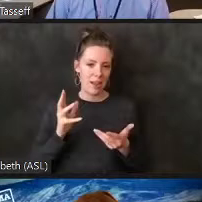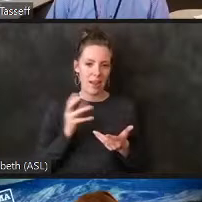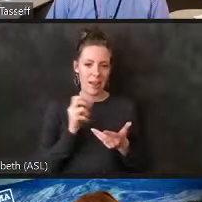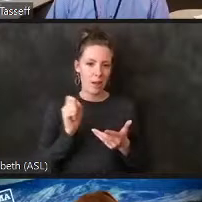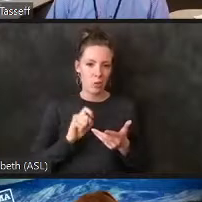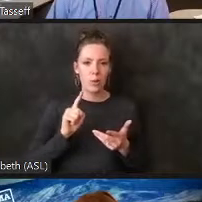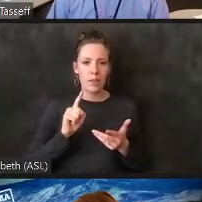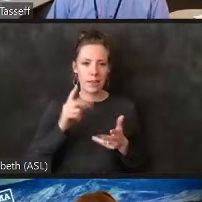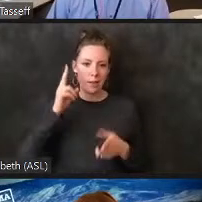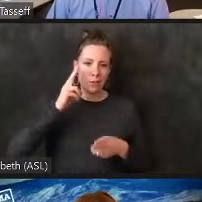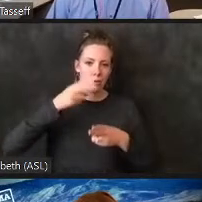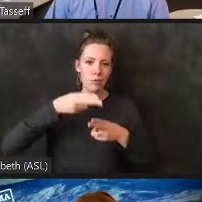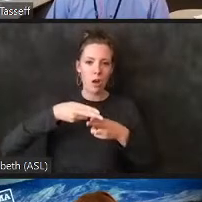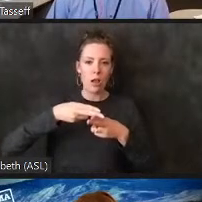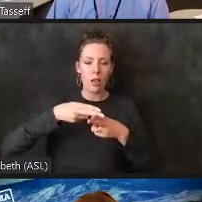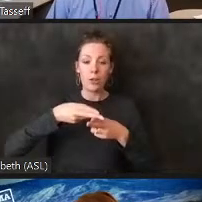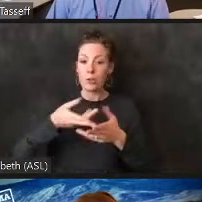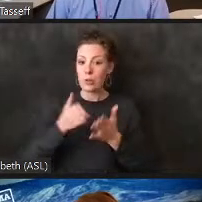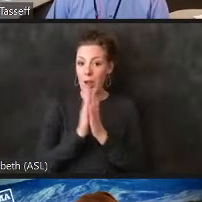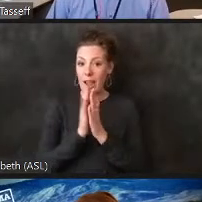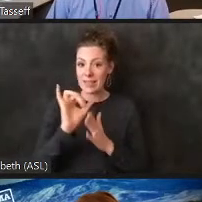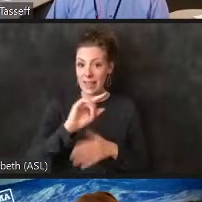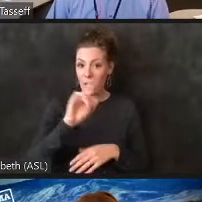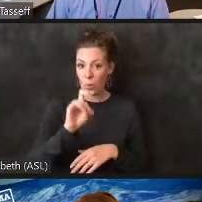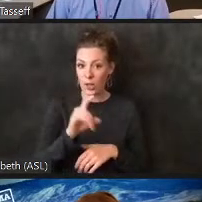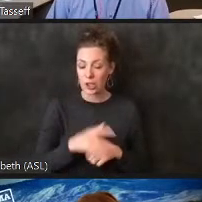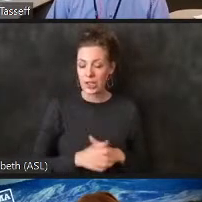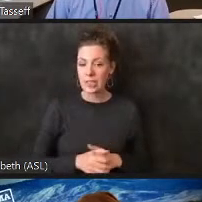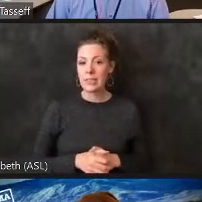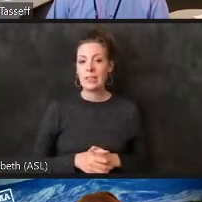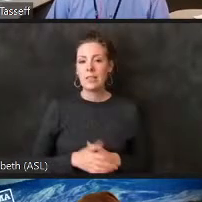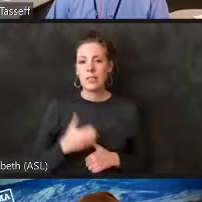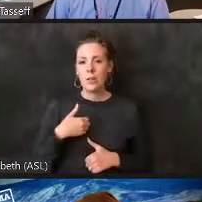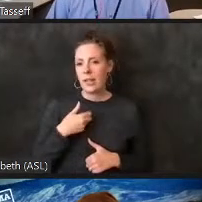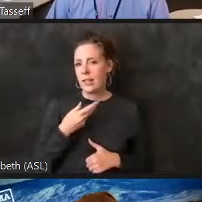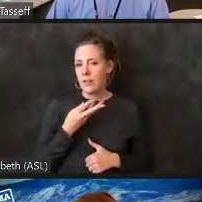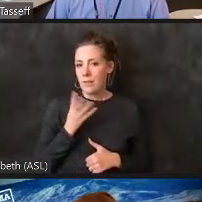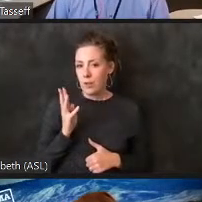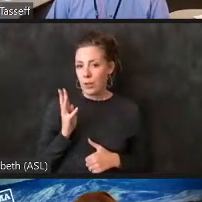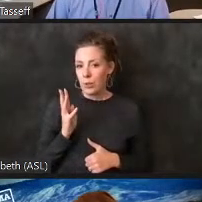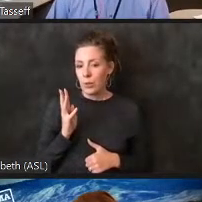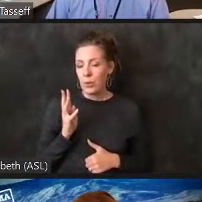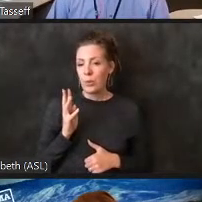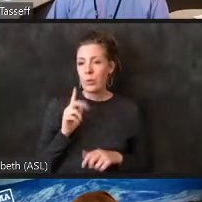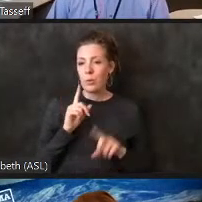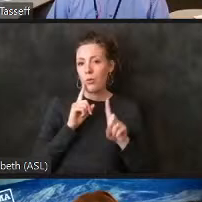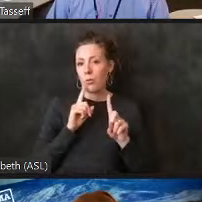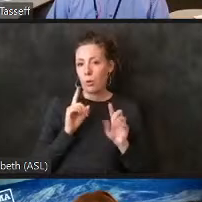quieren levantar la mano y les hablamos para que pidan su pregunta.